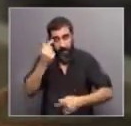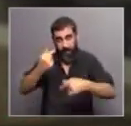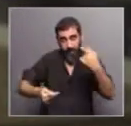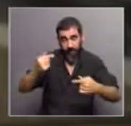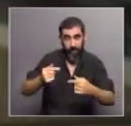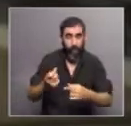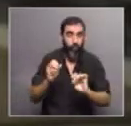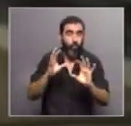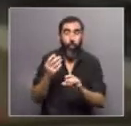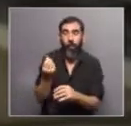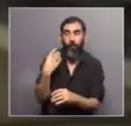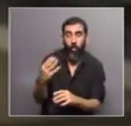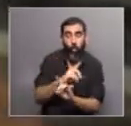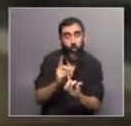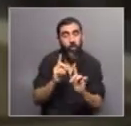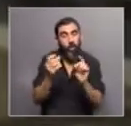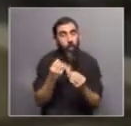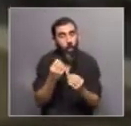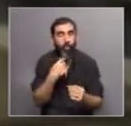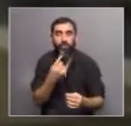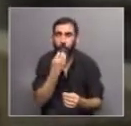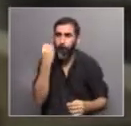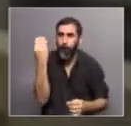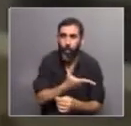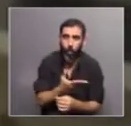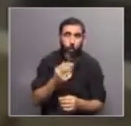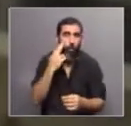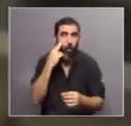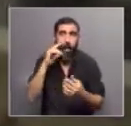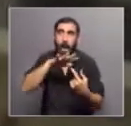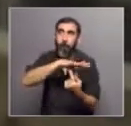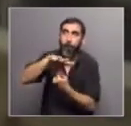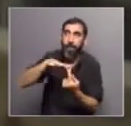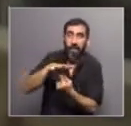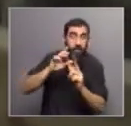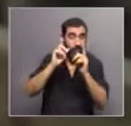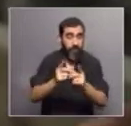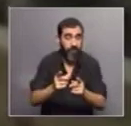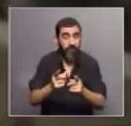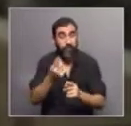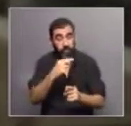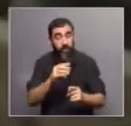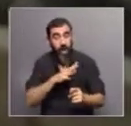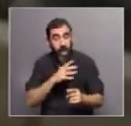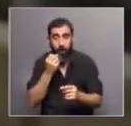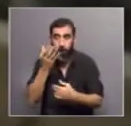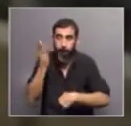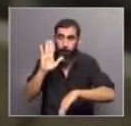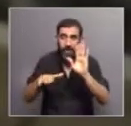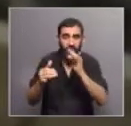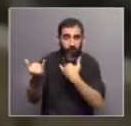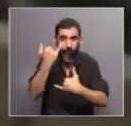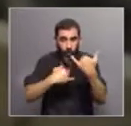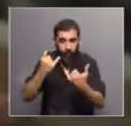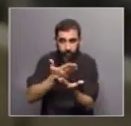solo el costo de la tecnología, sino también cuál es su rendimiento, cuál es su impacto ambiental, y bueno, de forma tal de que haya más información